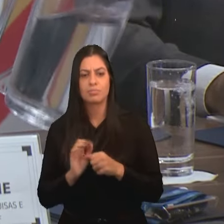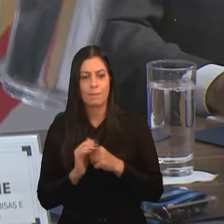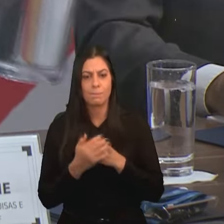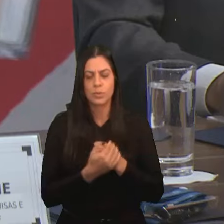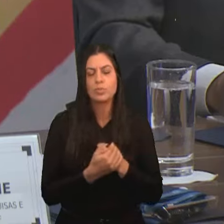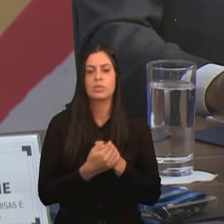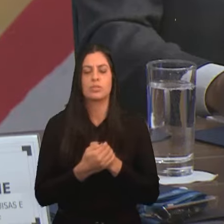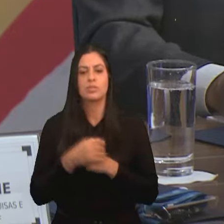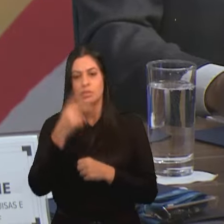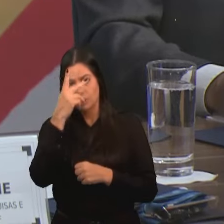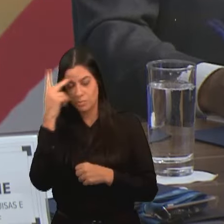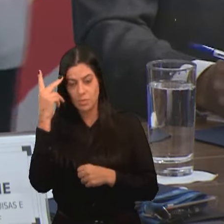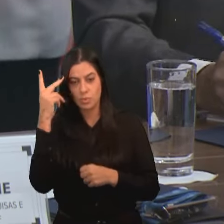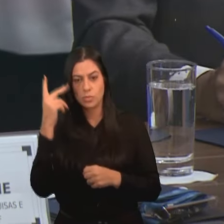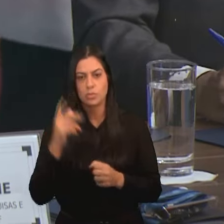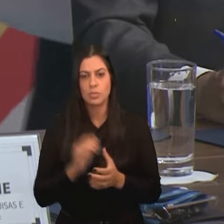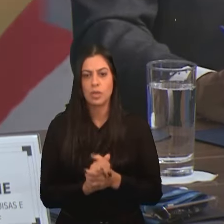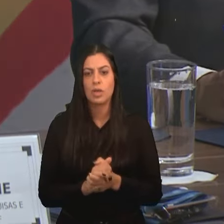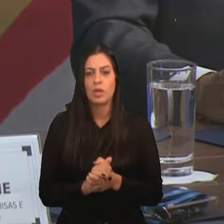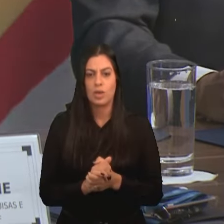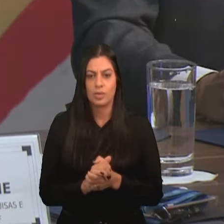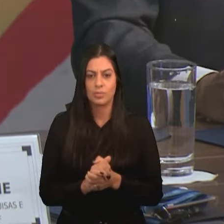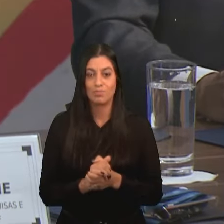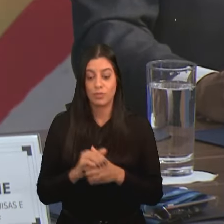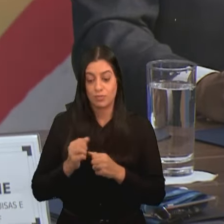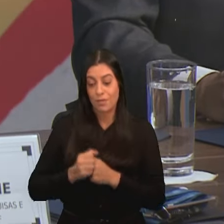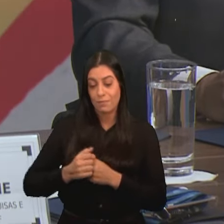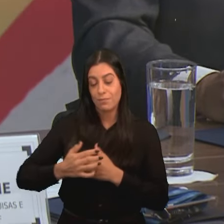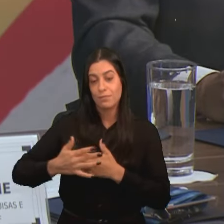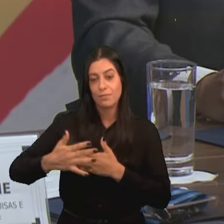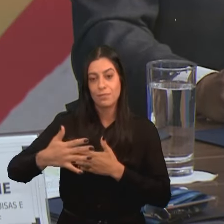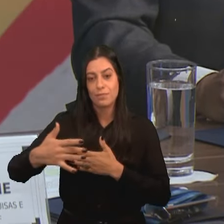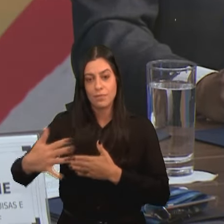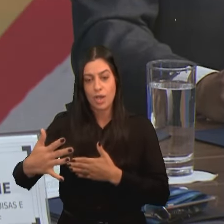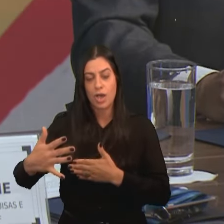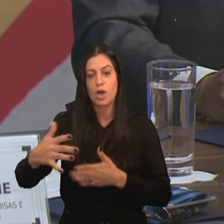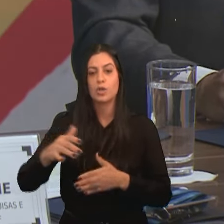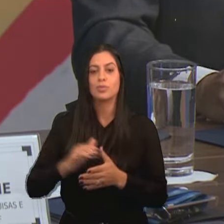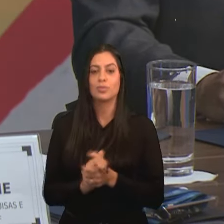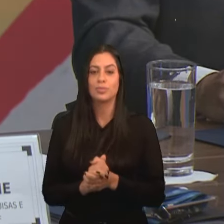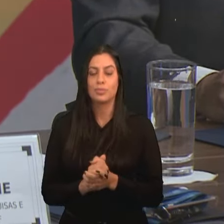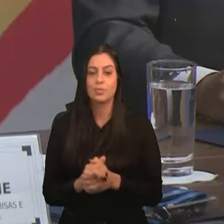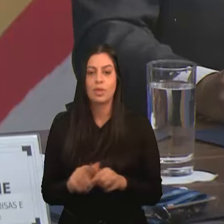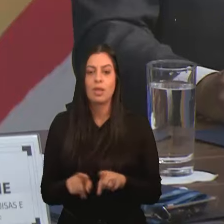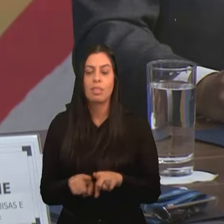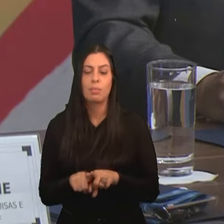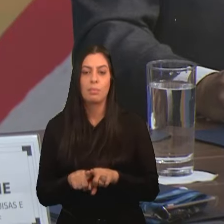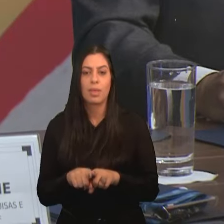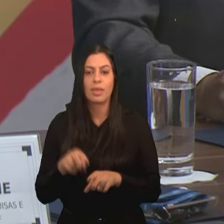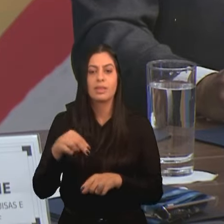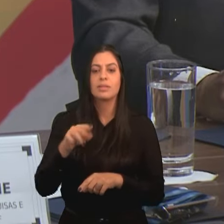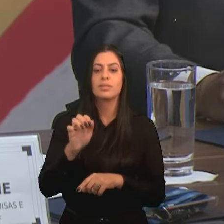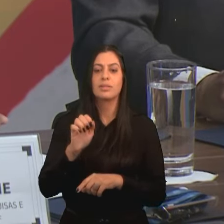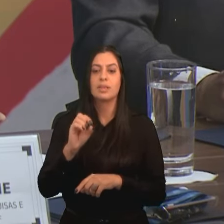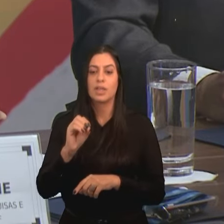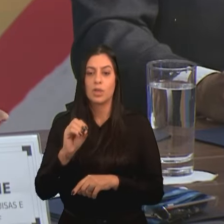para proteger la dignidad humana frente a los avances de la neurociencia y la